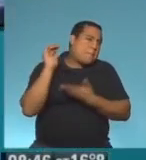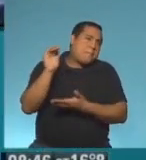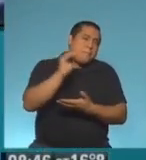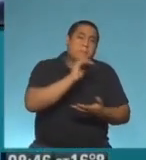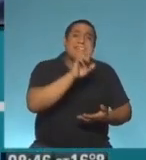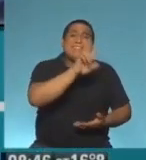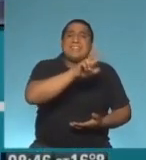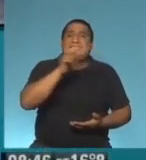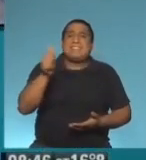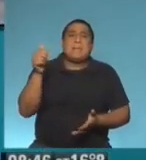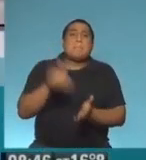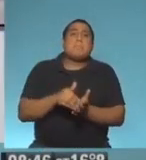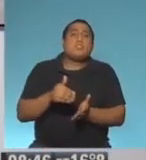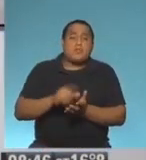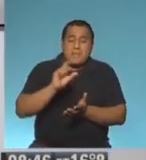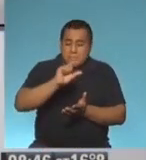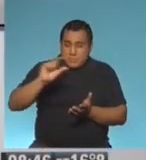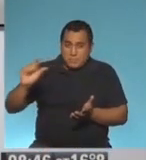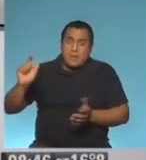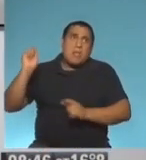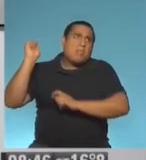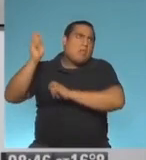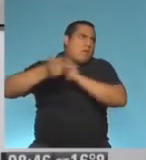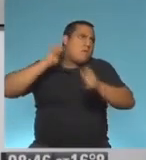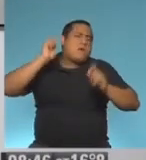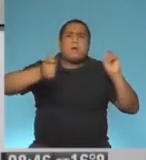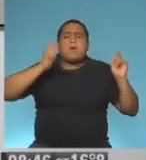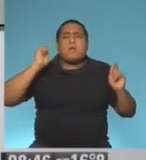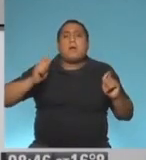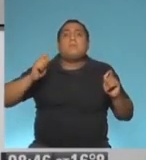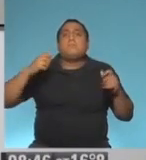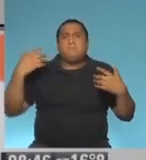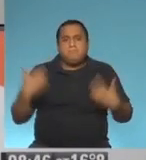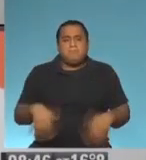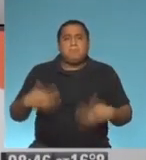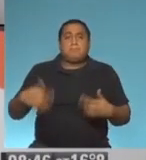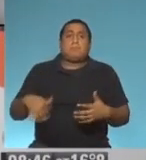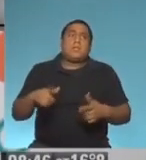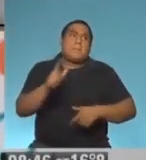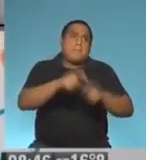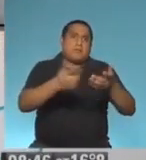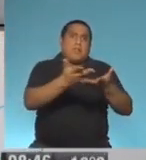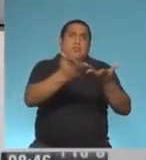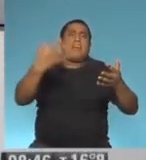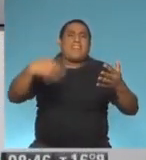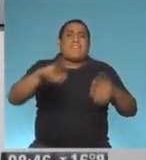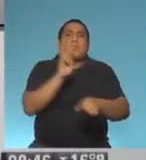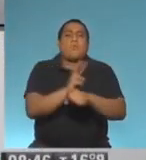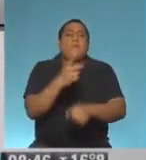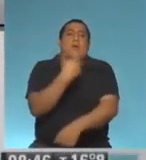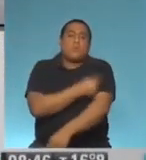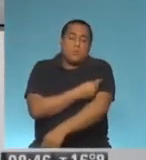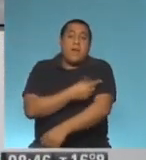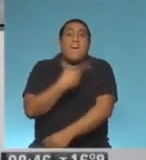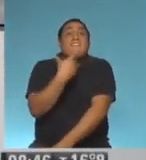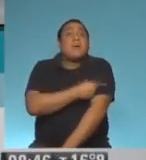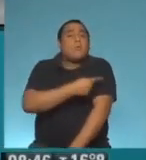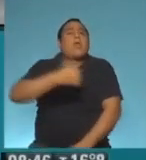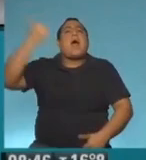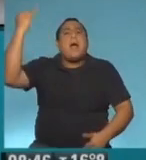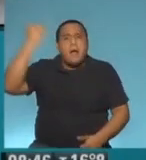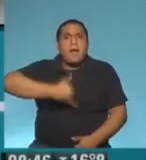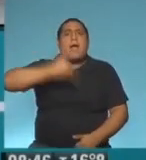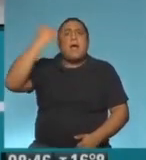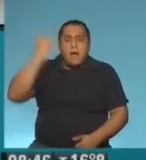36 millones de dosis el país para estos grupos que tienen que ser cuidados así que las vacunas están hay